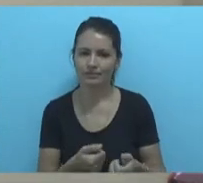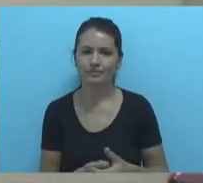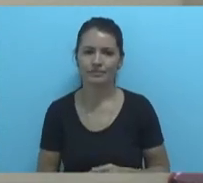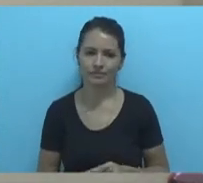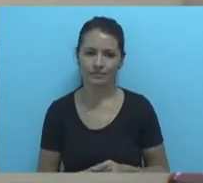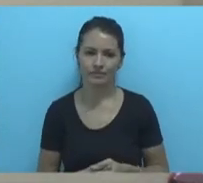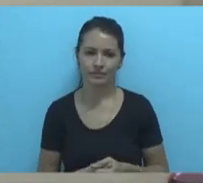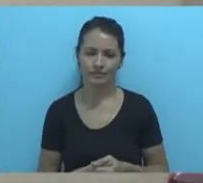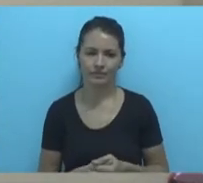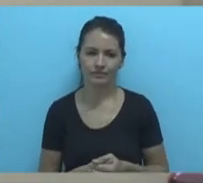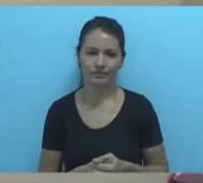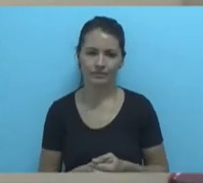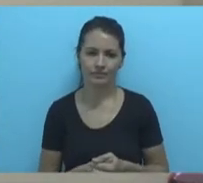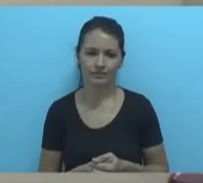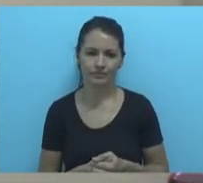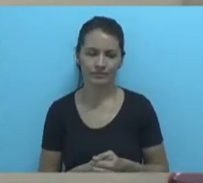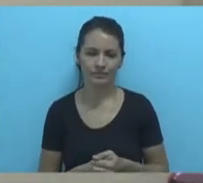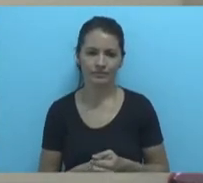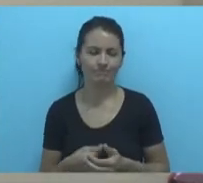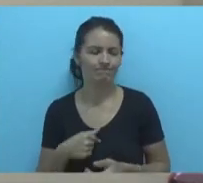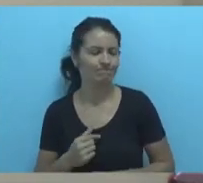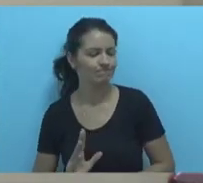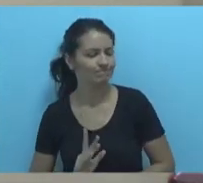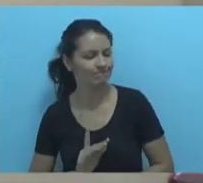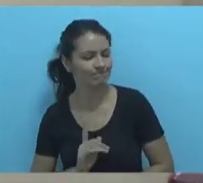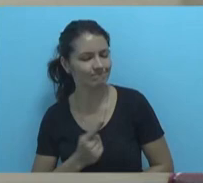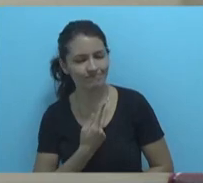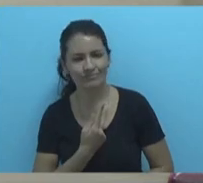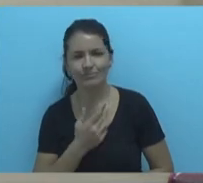Varios orgullos me conectan con ese momento.